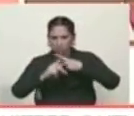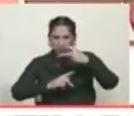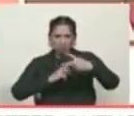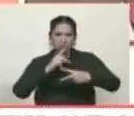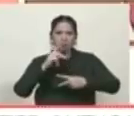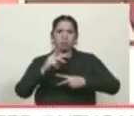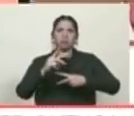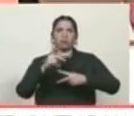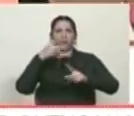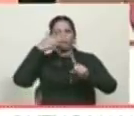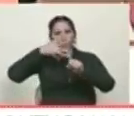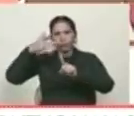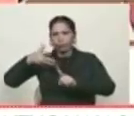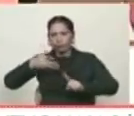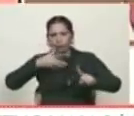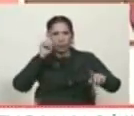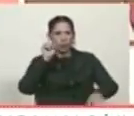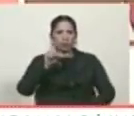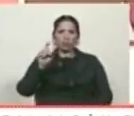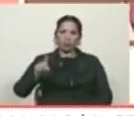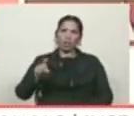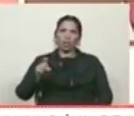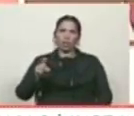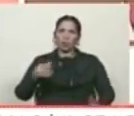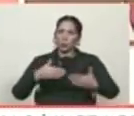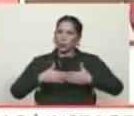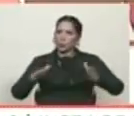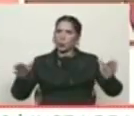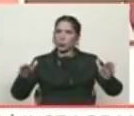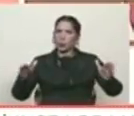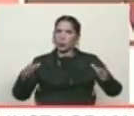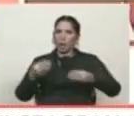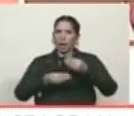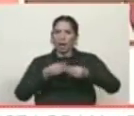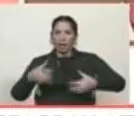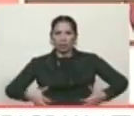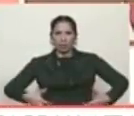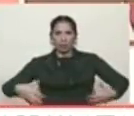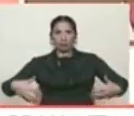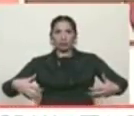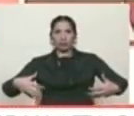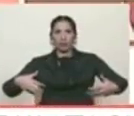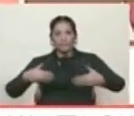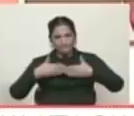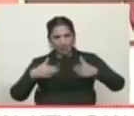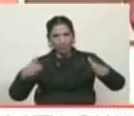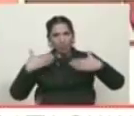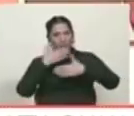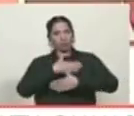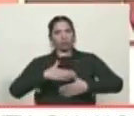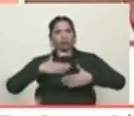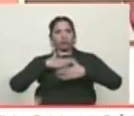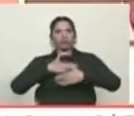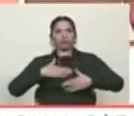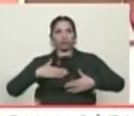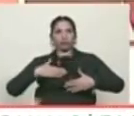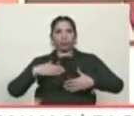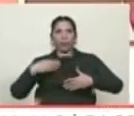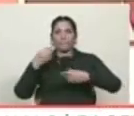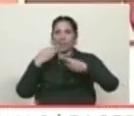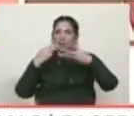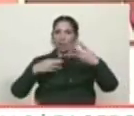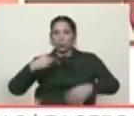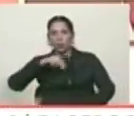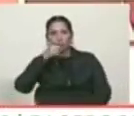procesos formativos necesarios para garantizar la generación de riqueza que permita satisfacer las necesidades materiales de nuestro pueblo.